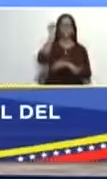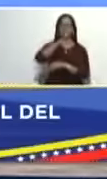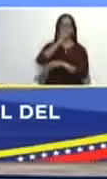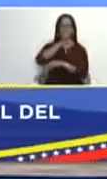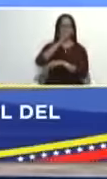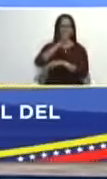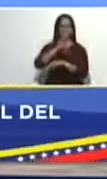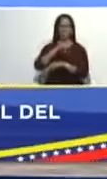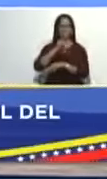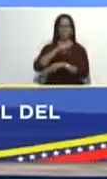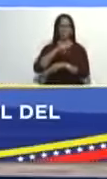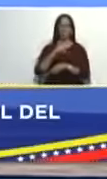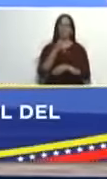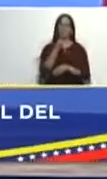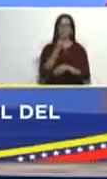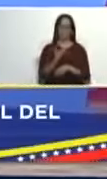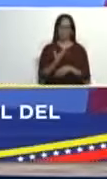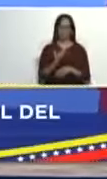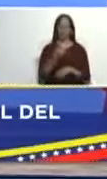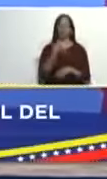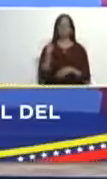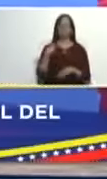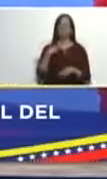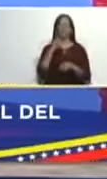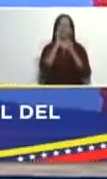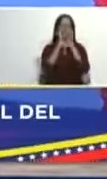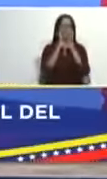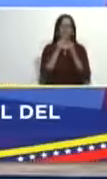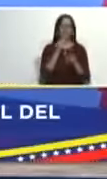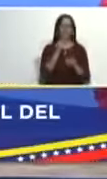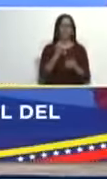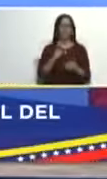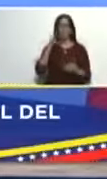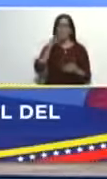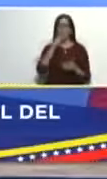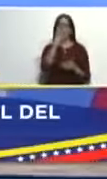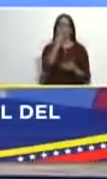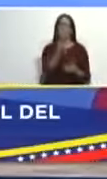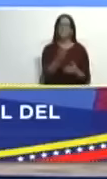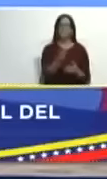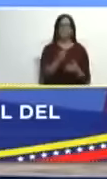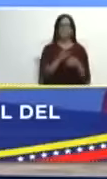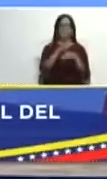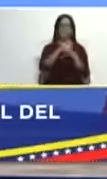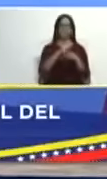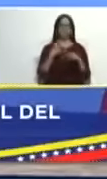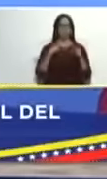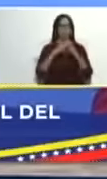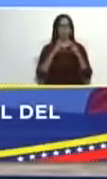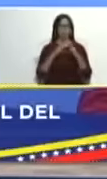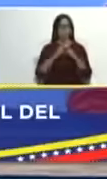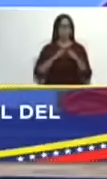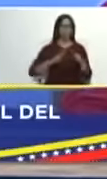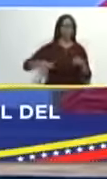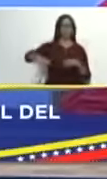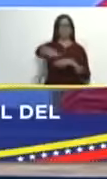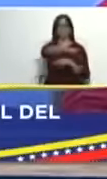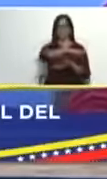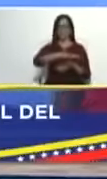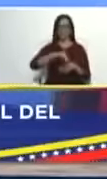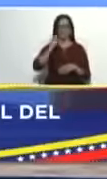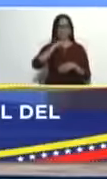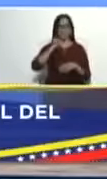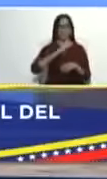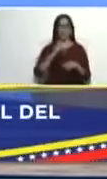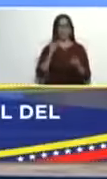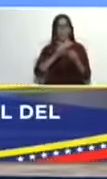Yo les tengo que confesar algo. Nunca he ido a Canaima. Yo conozco la Gran Sabana. Porque